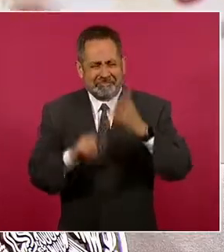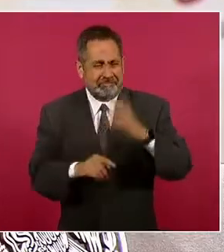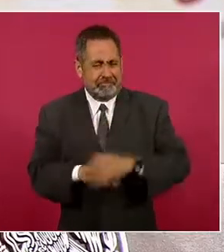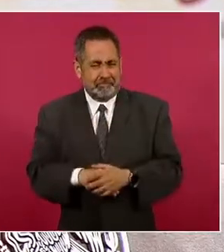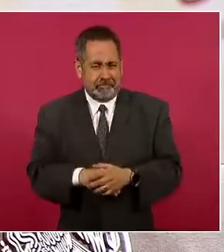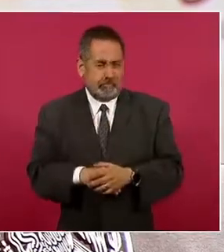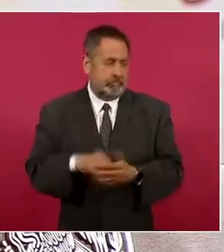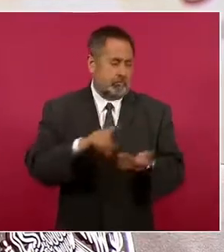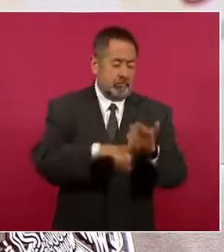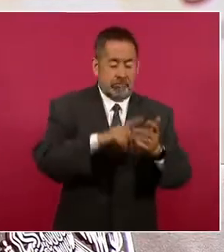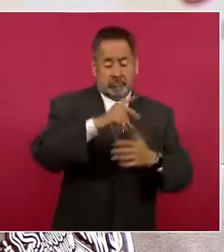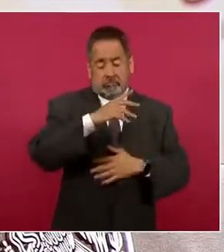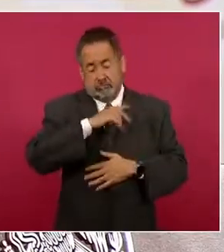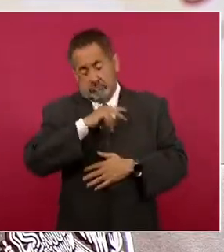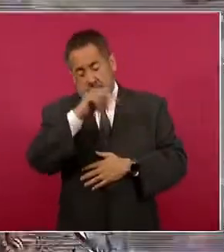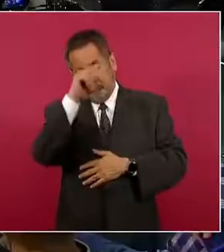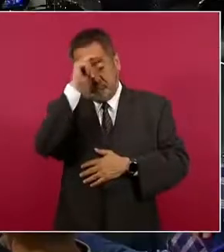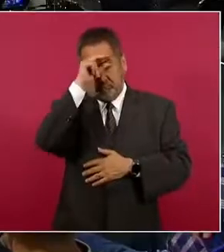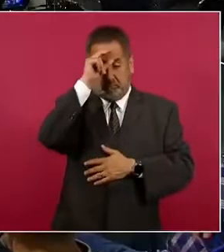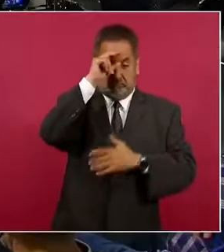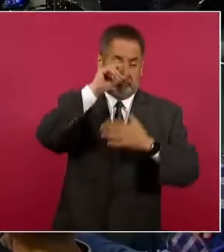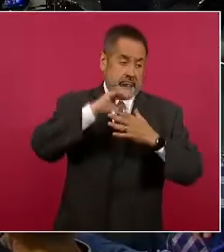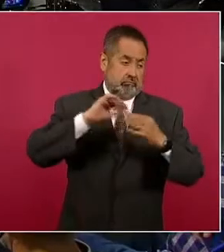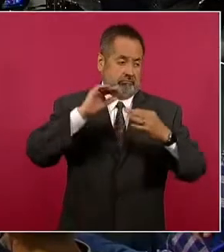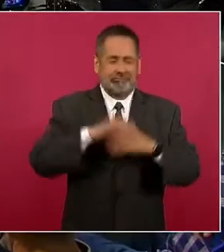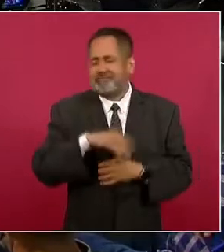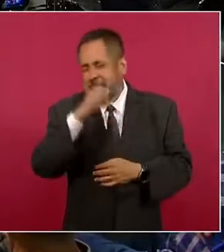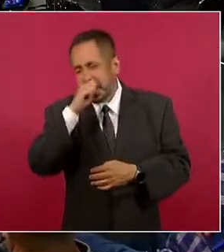Los intelectuales orgánicos, lo mismo.